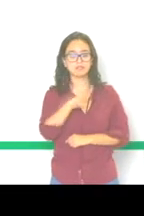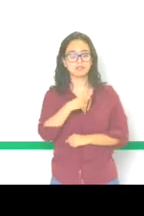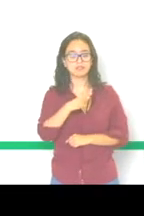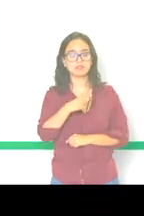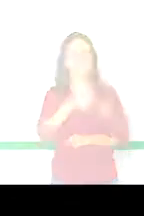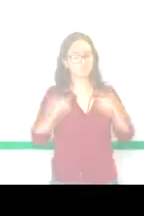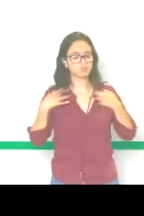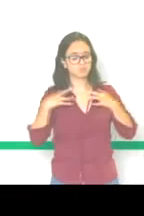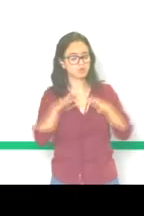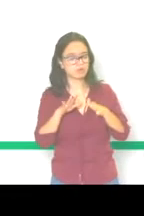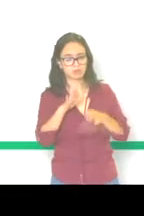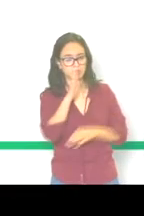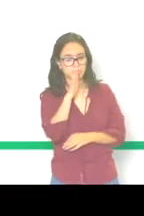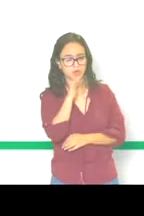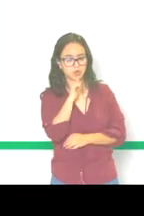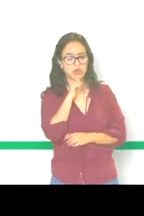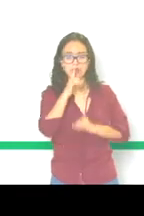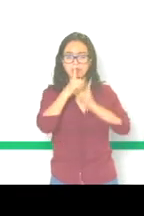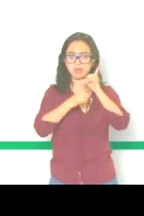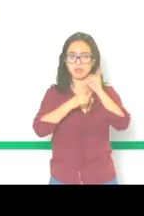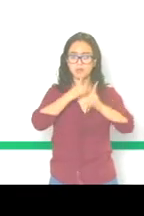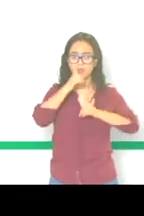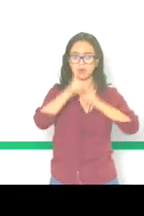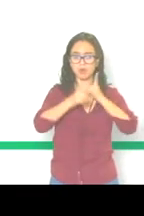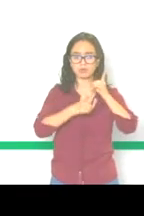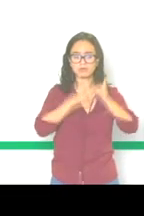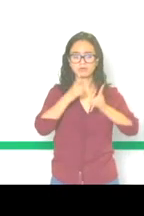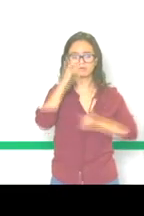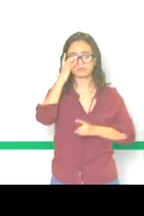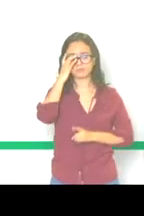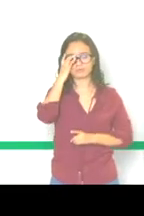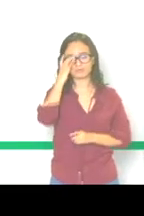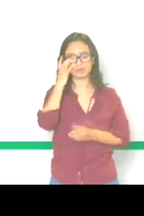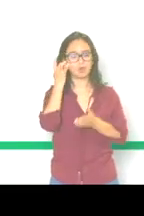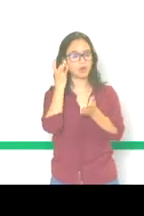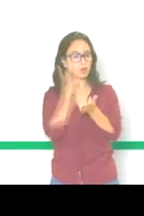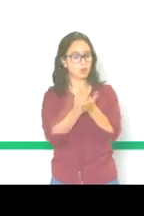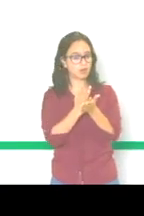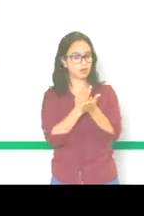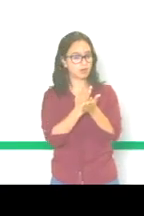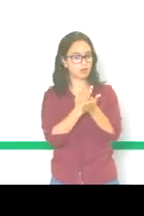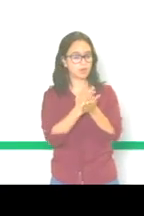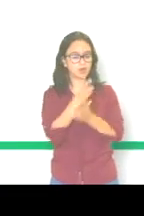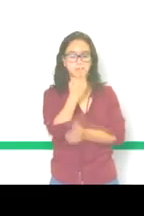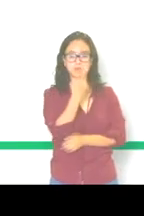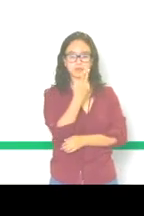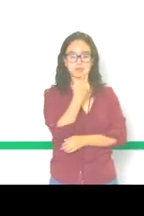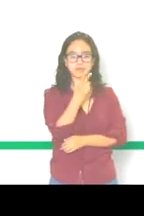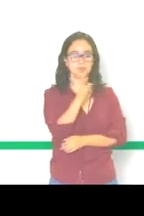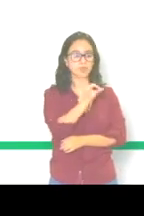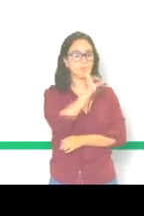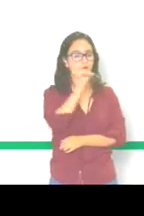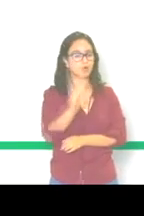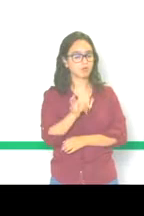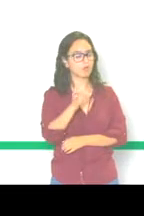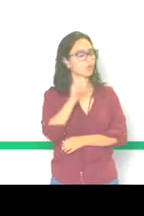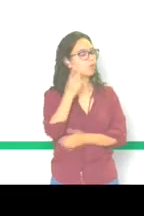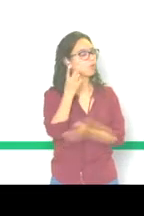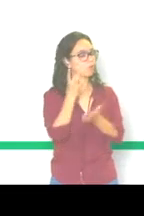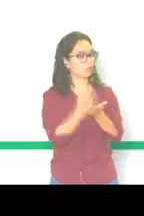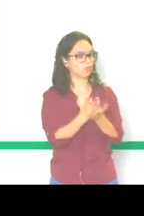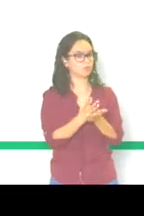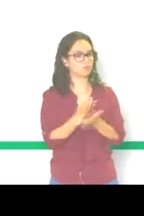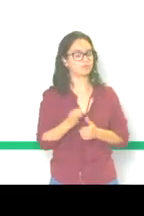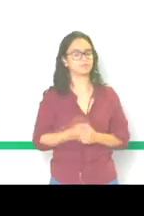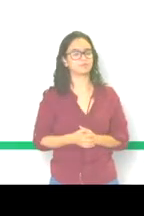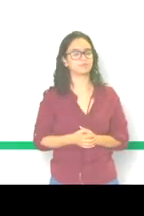horas. Unidades deportivas, solamente con un aforo del 25%, se